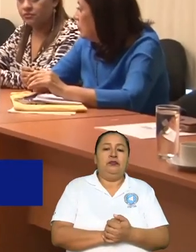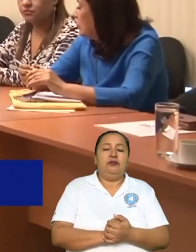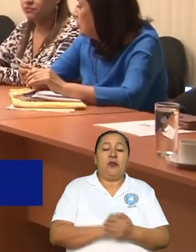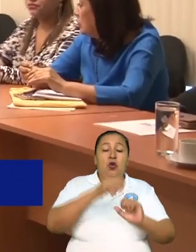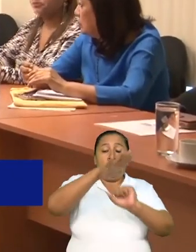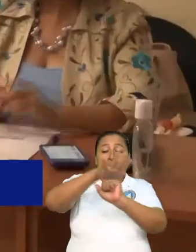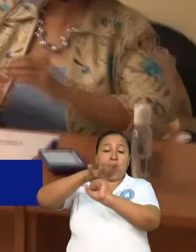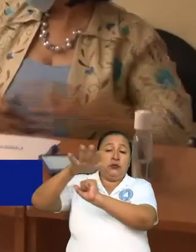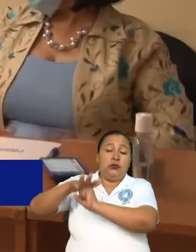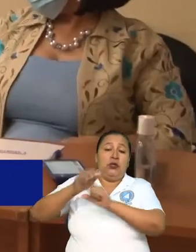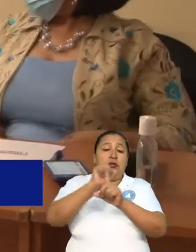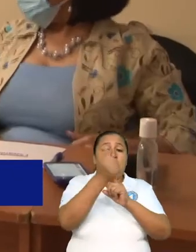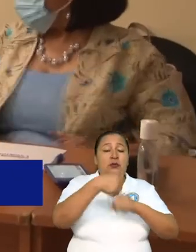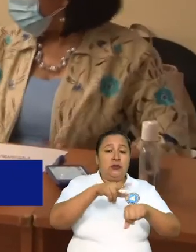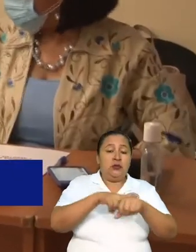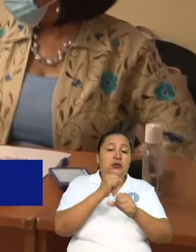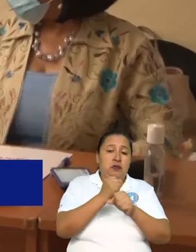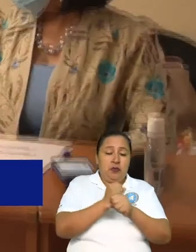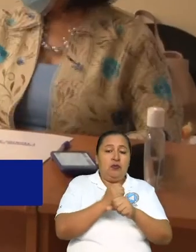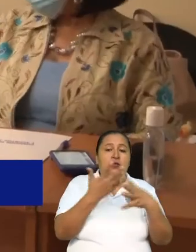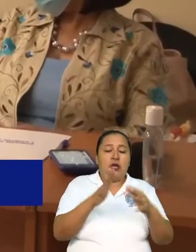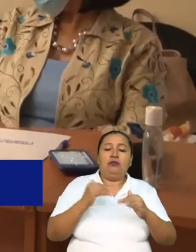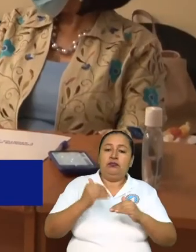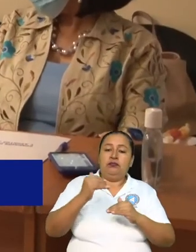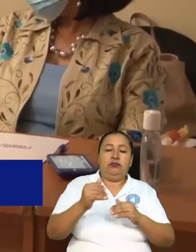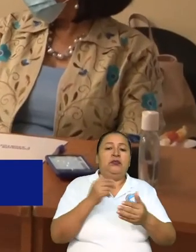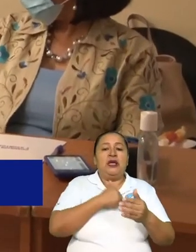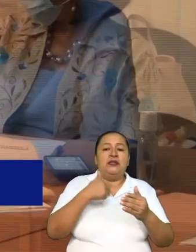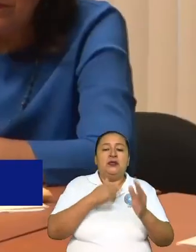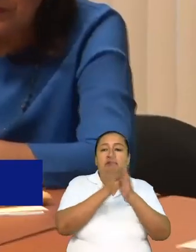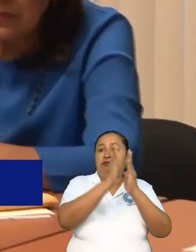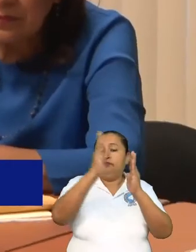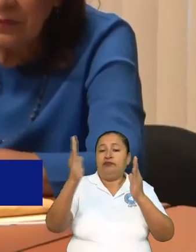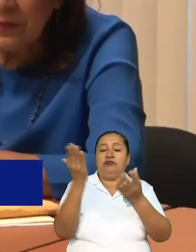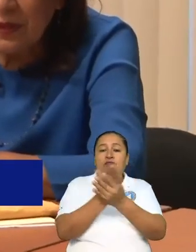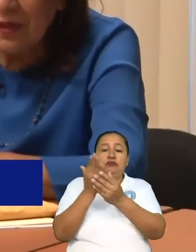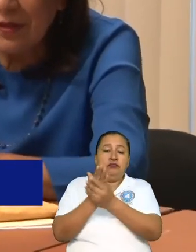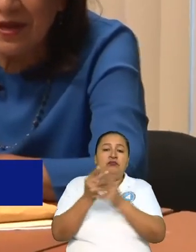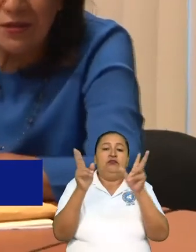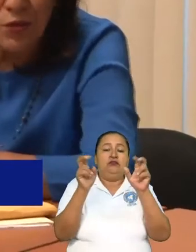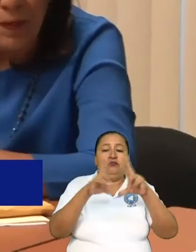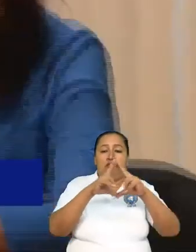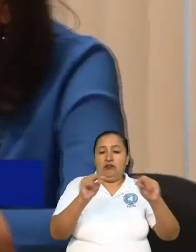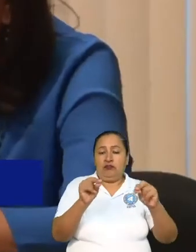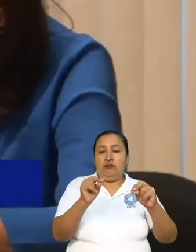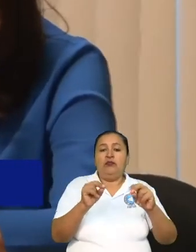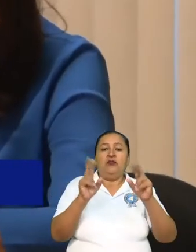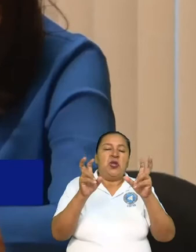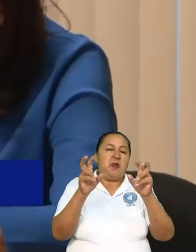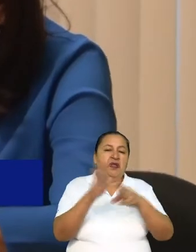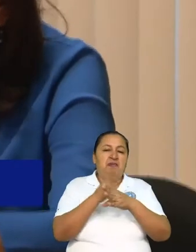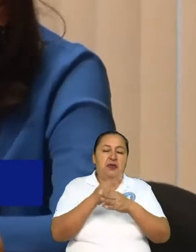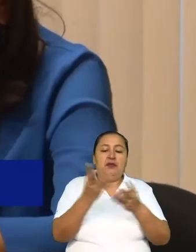Comisiones parlamentarias de la Asamblea Nacional avanzan en la elaboración de los digestos jurídicos nicaragüenses en las